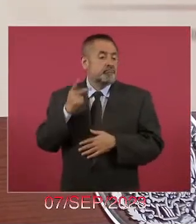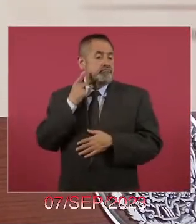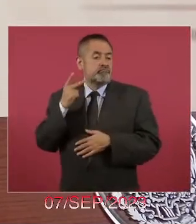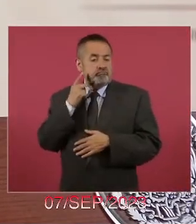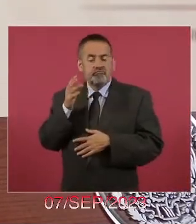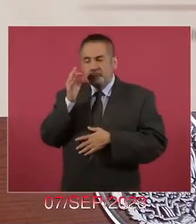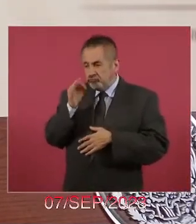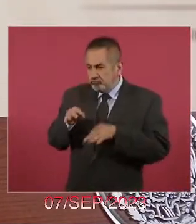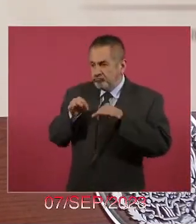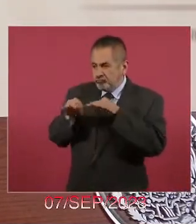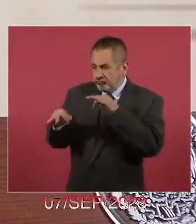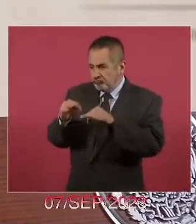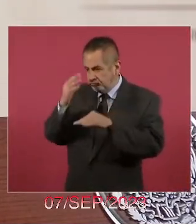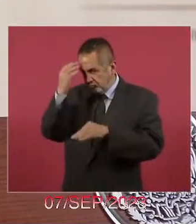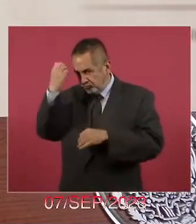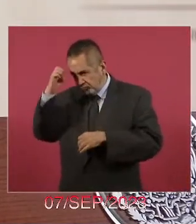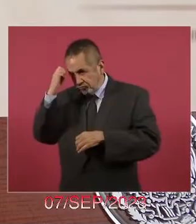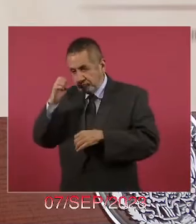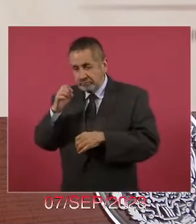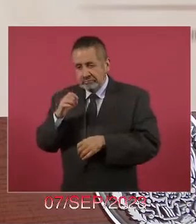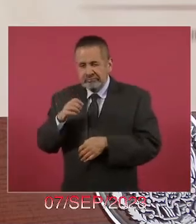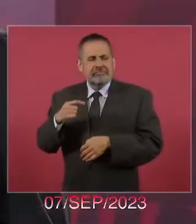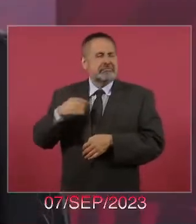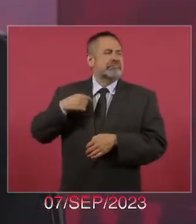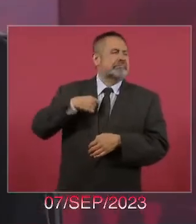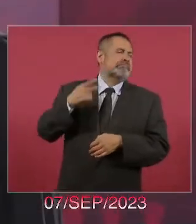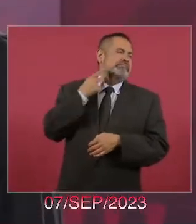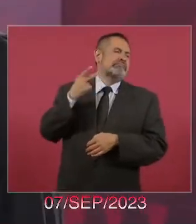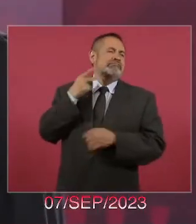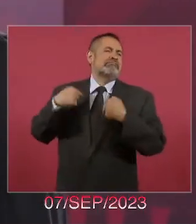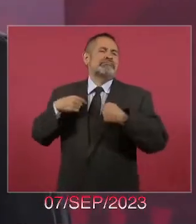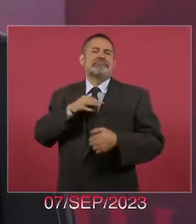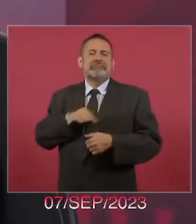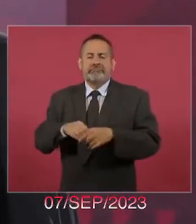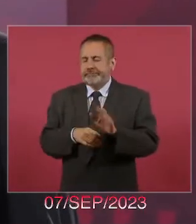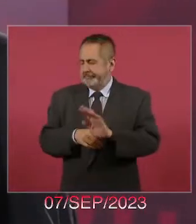oficio, no cualquiera.